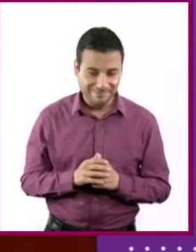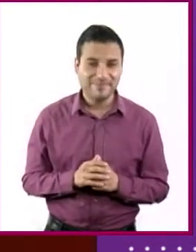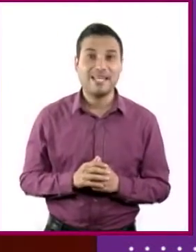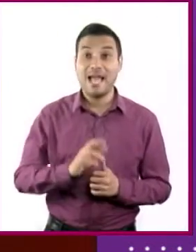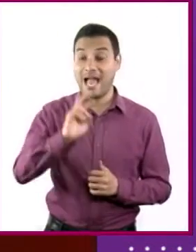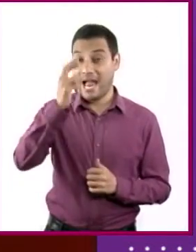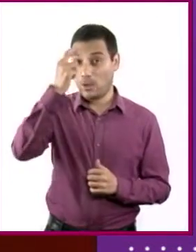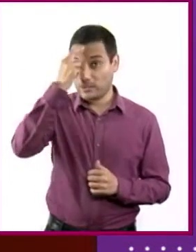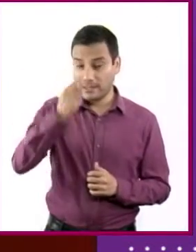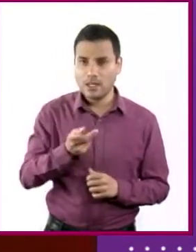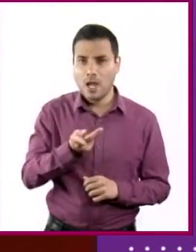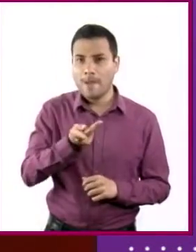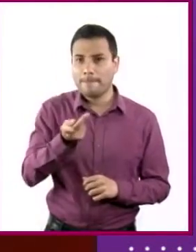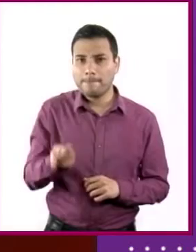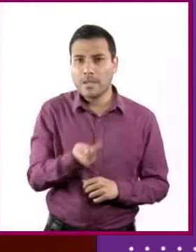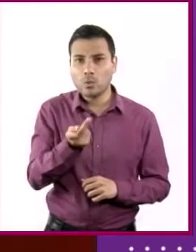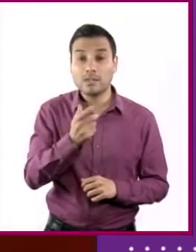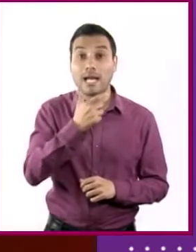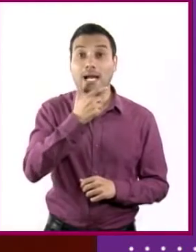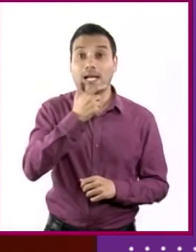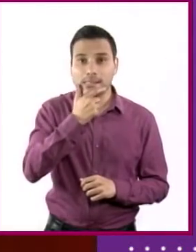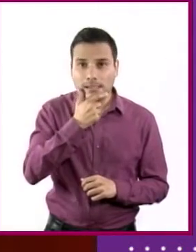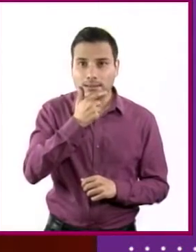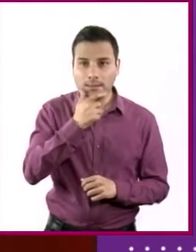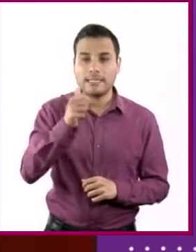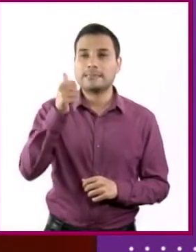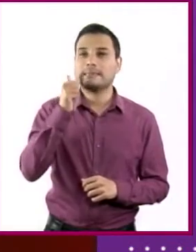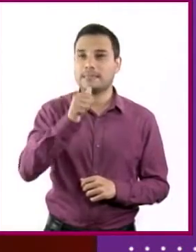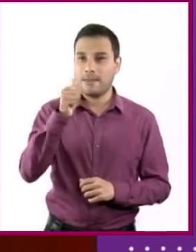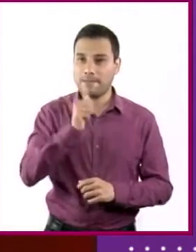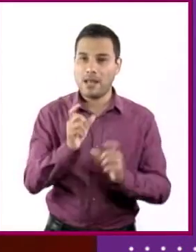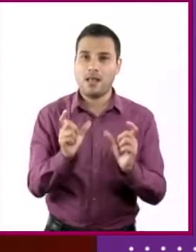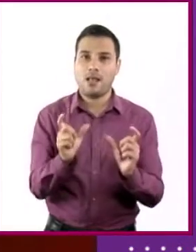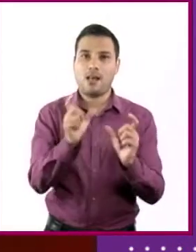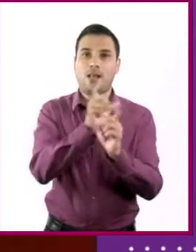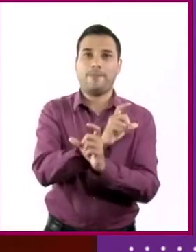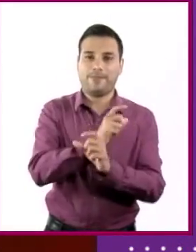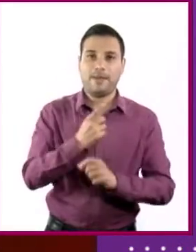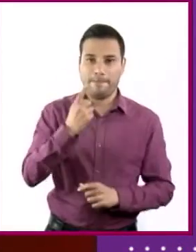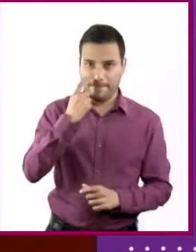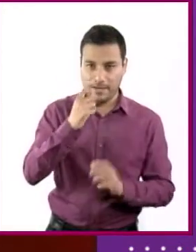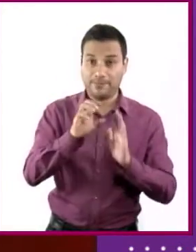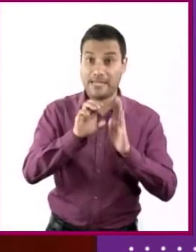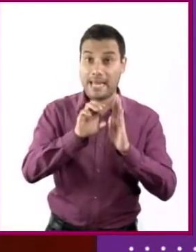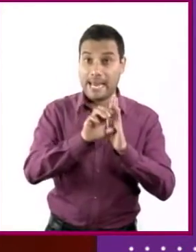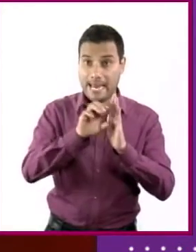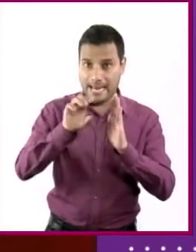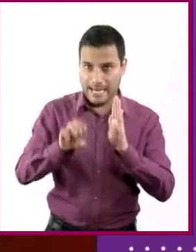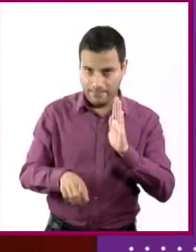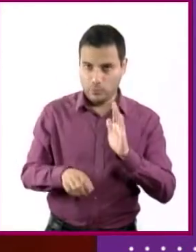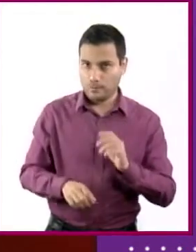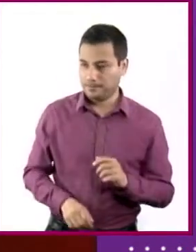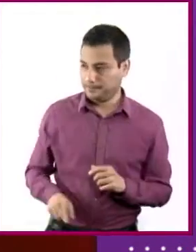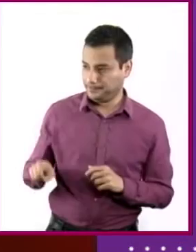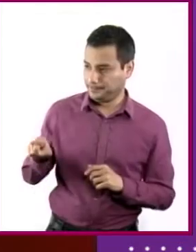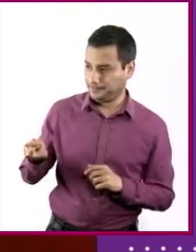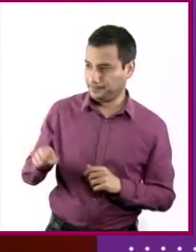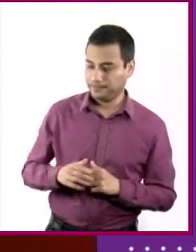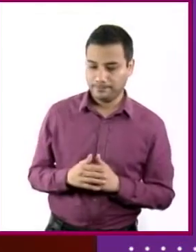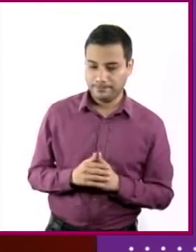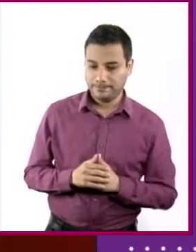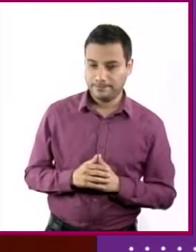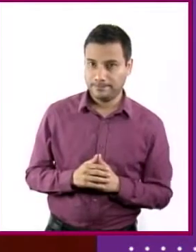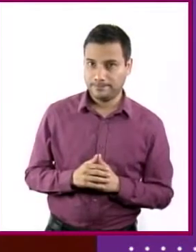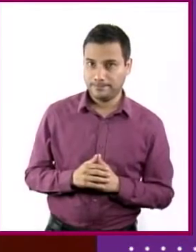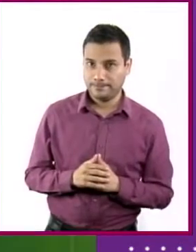forma interrogativa del inglés invierte el orden del sujeto. Así, en vez de decir la forma afirmativa, You could sing when